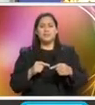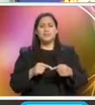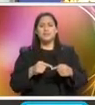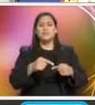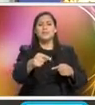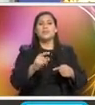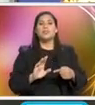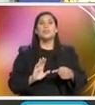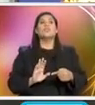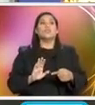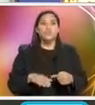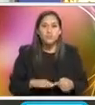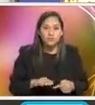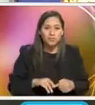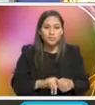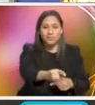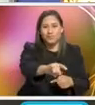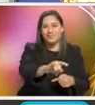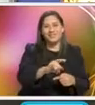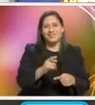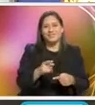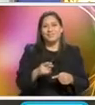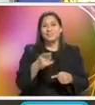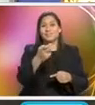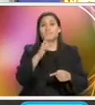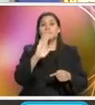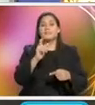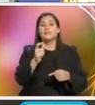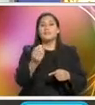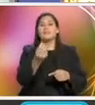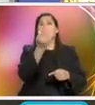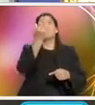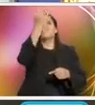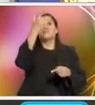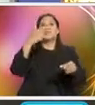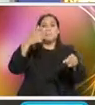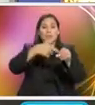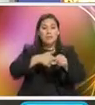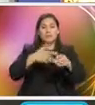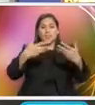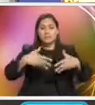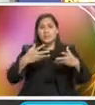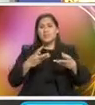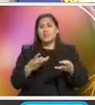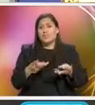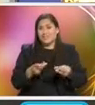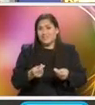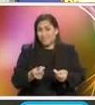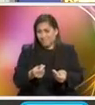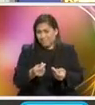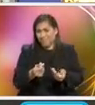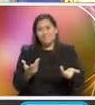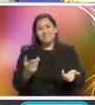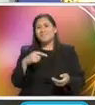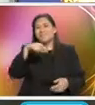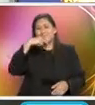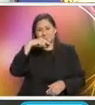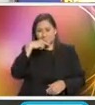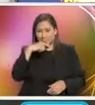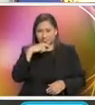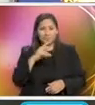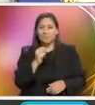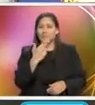cortas también es una, pues lo que haces es una inyección directa de mucha gasolina a tu motor y te la quemas para nada.